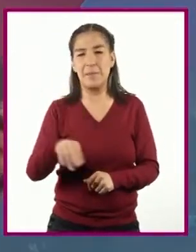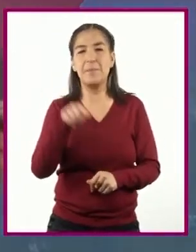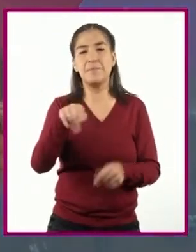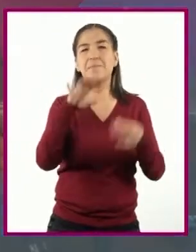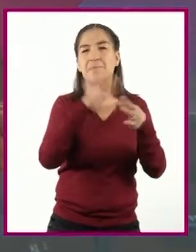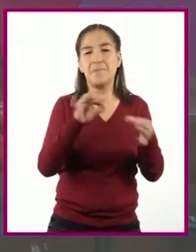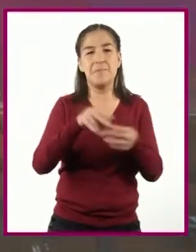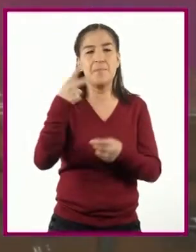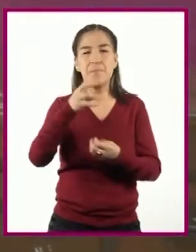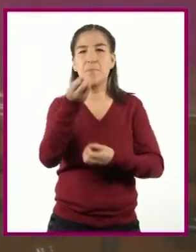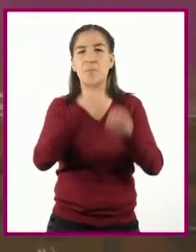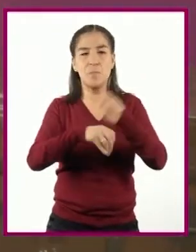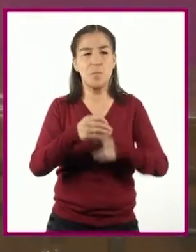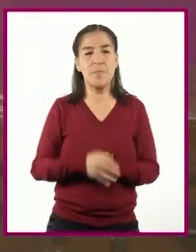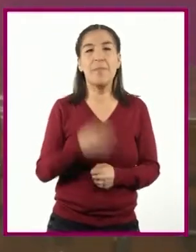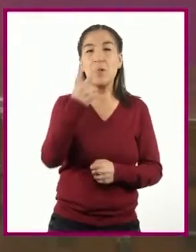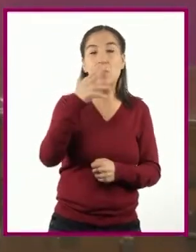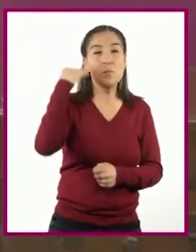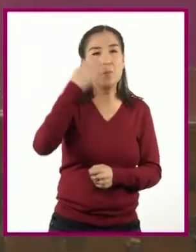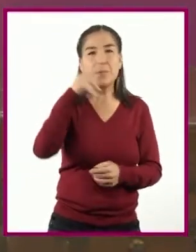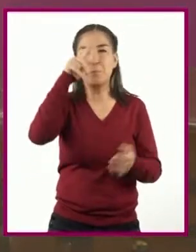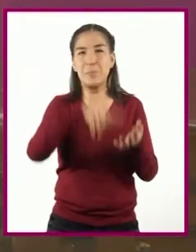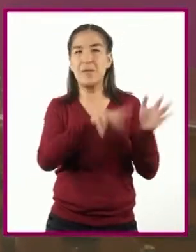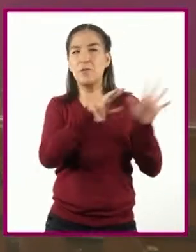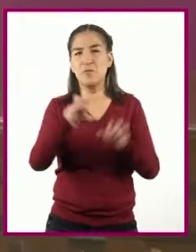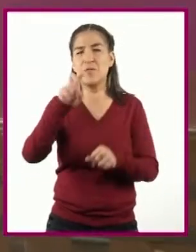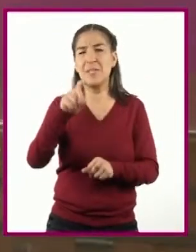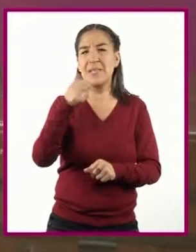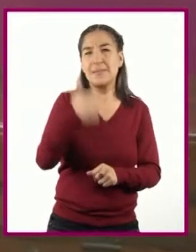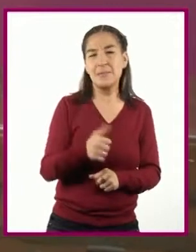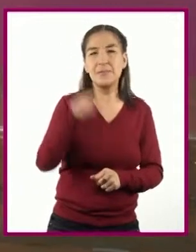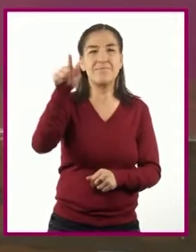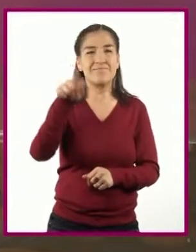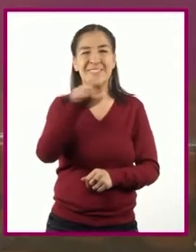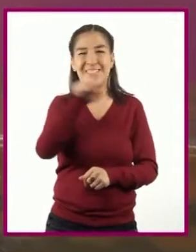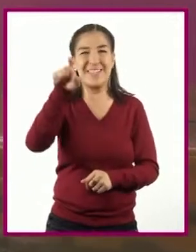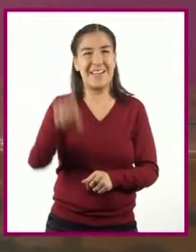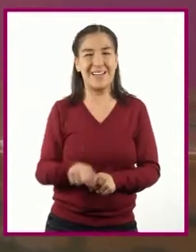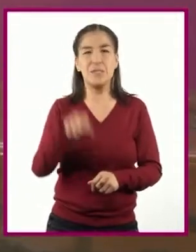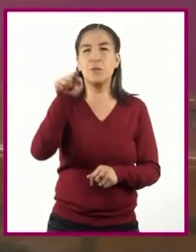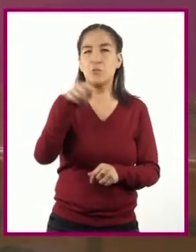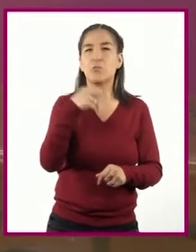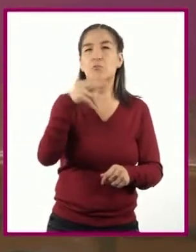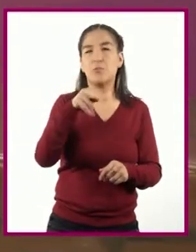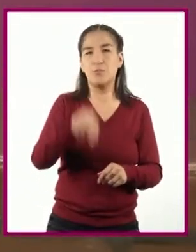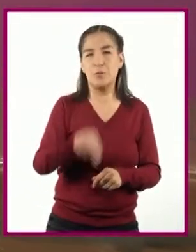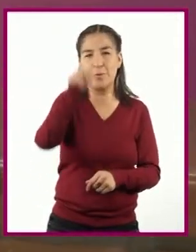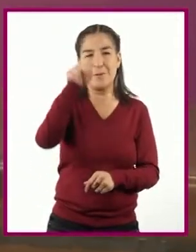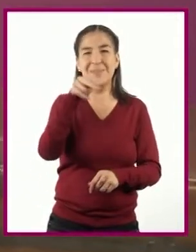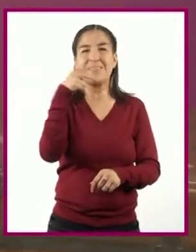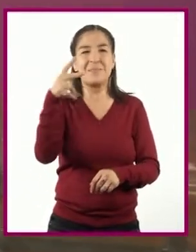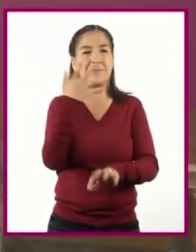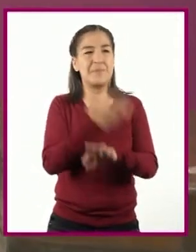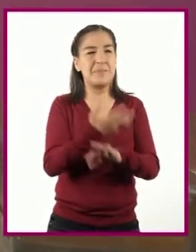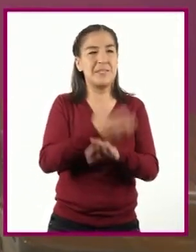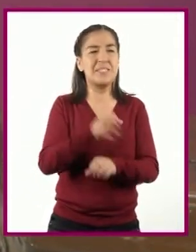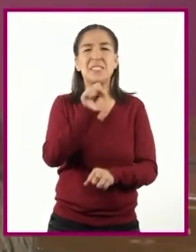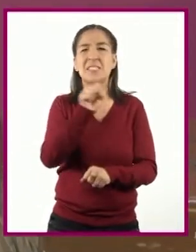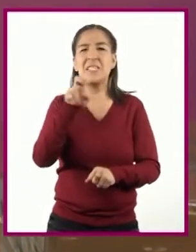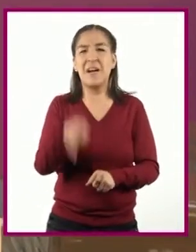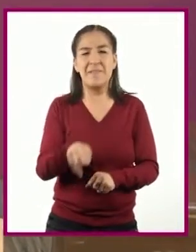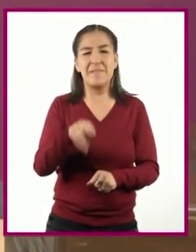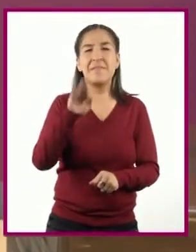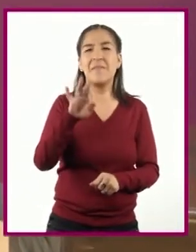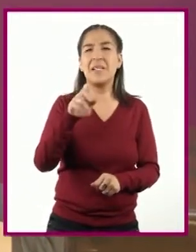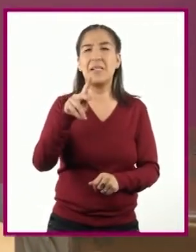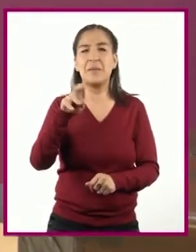obra. El 2 de marzo de 1836, los tejanos de origen norteamericano declararon en San Felipe la independencia